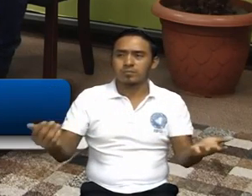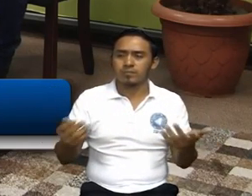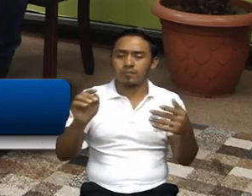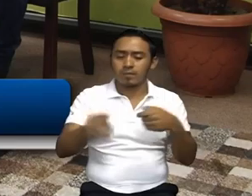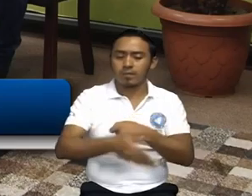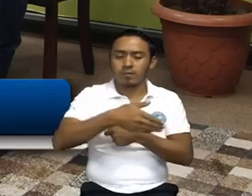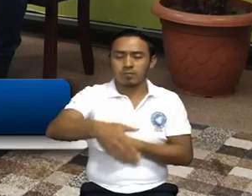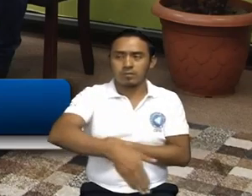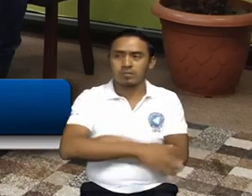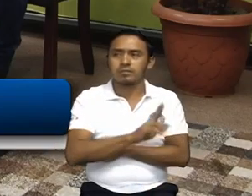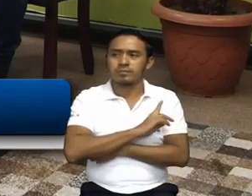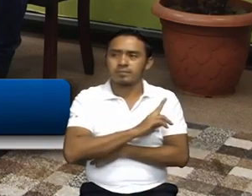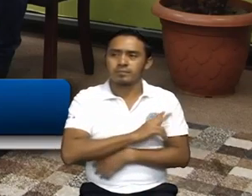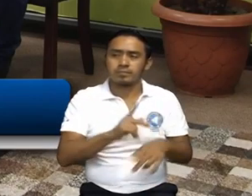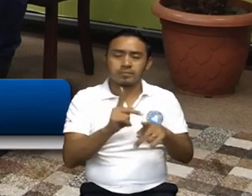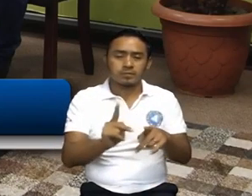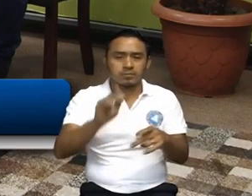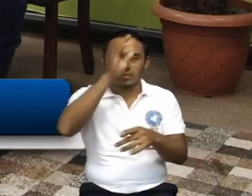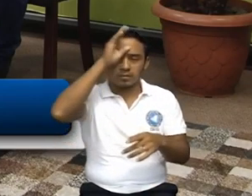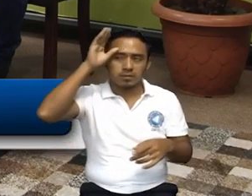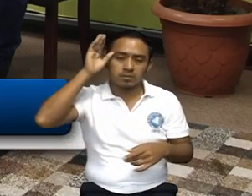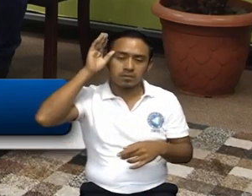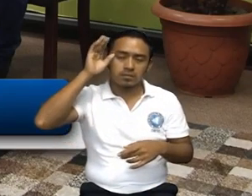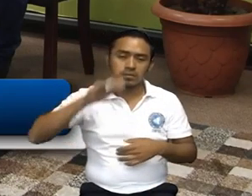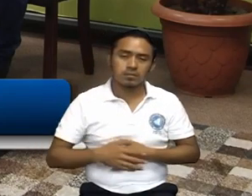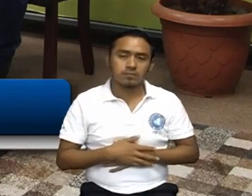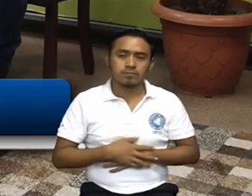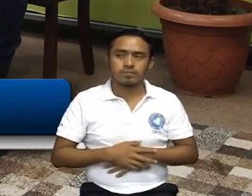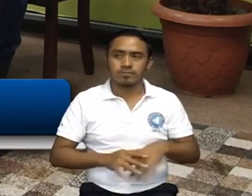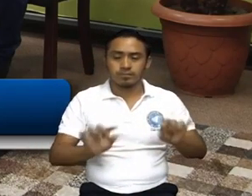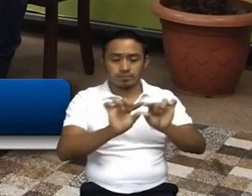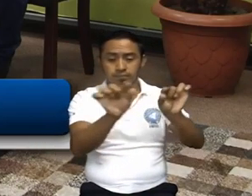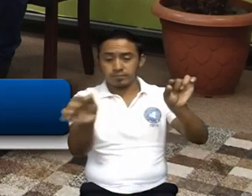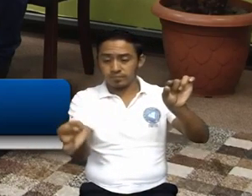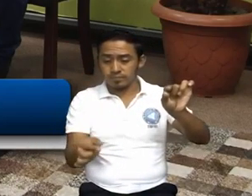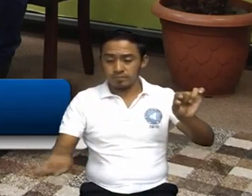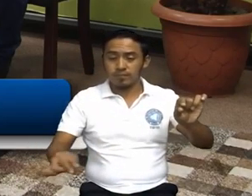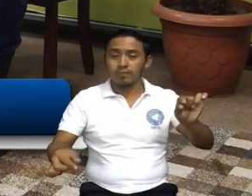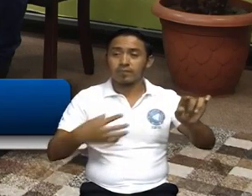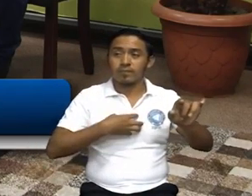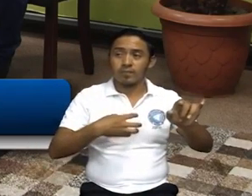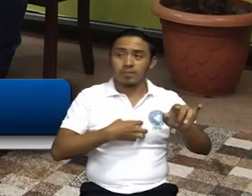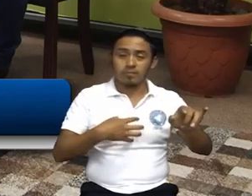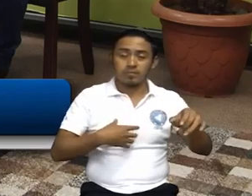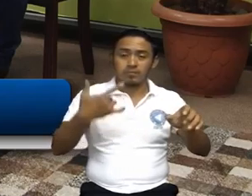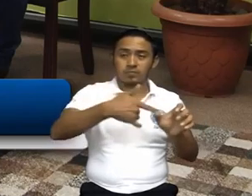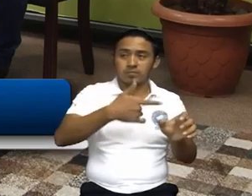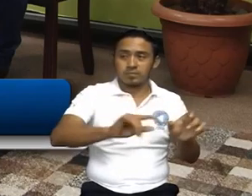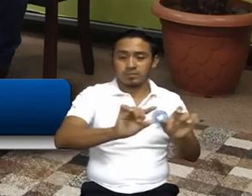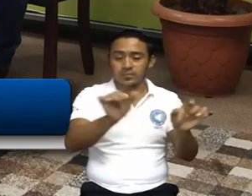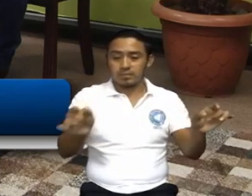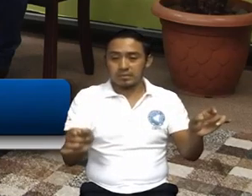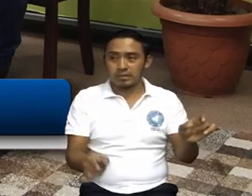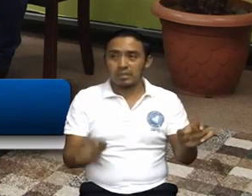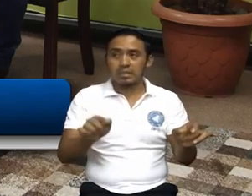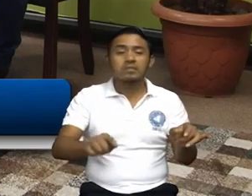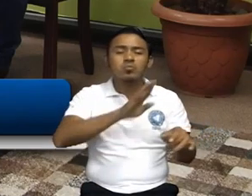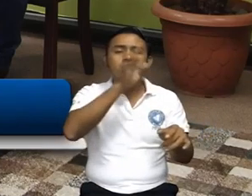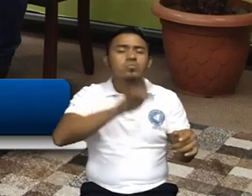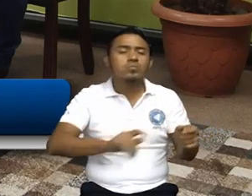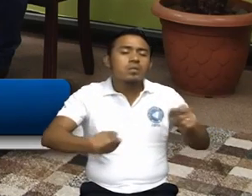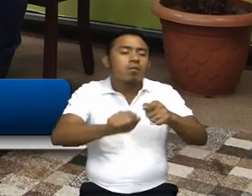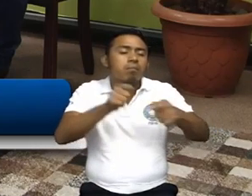por ejemplo, también hay personas que creen que la manguera que lleva el gas a la cocina es eterna, que nunca se va a dañar,